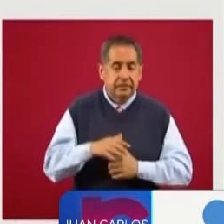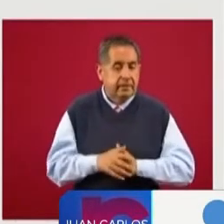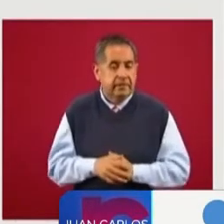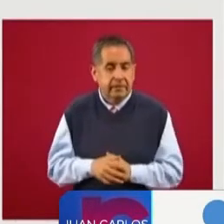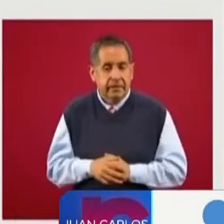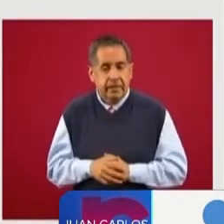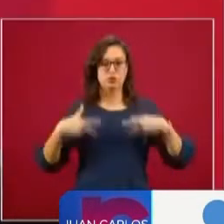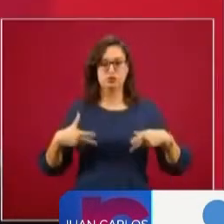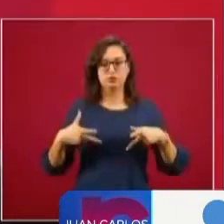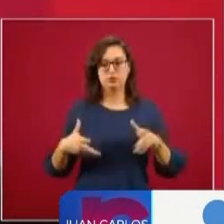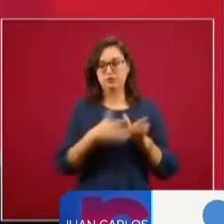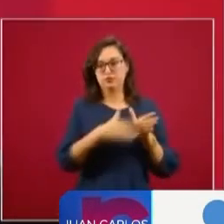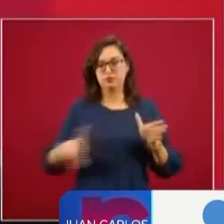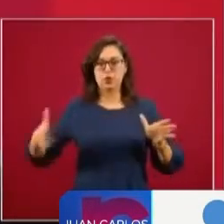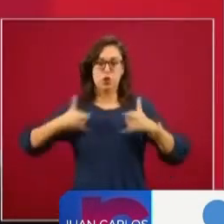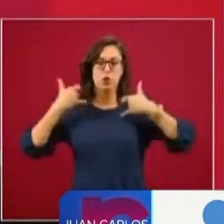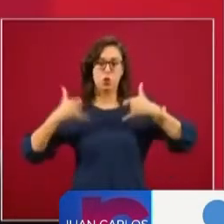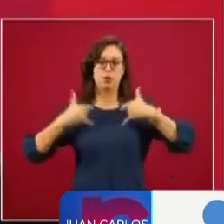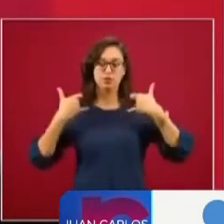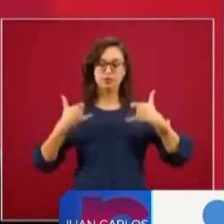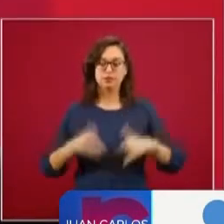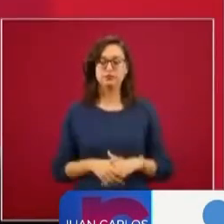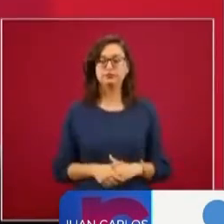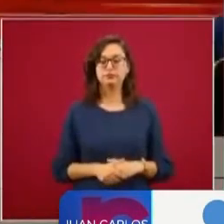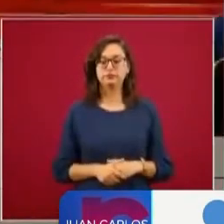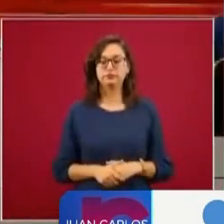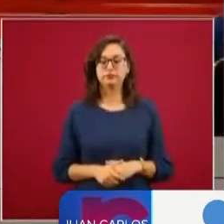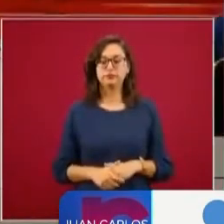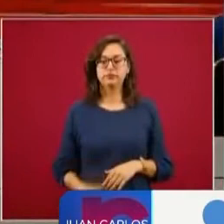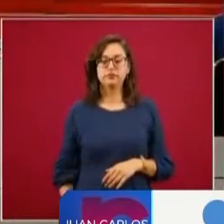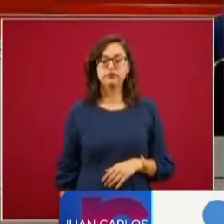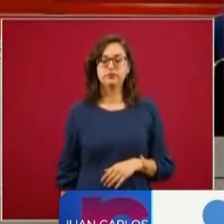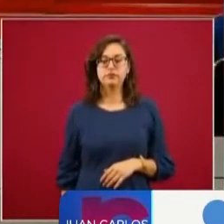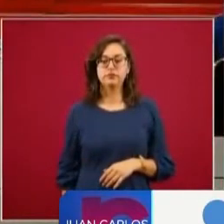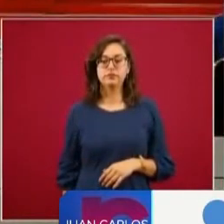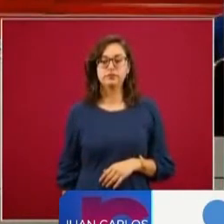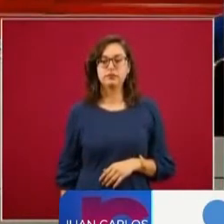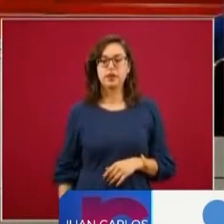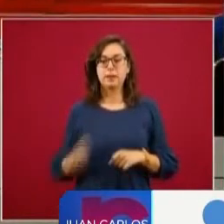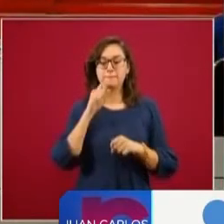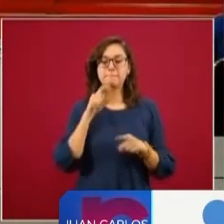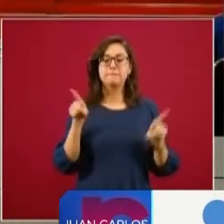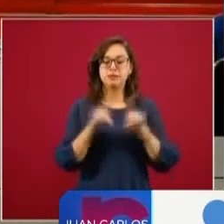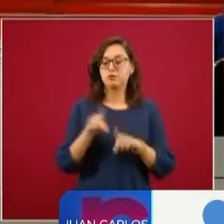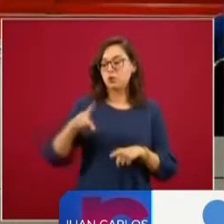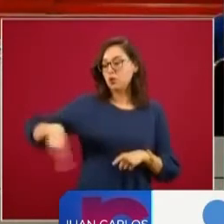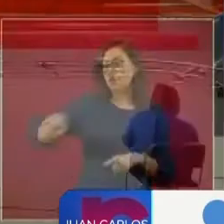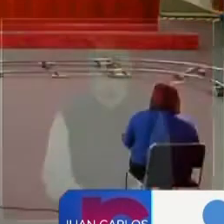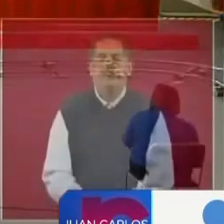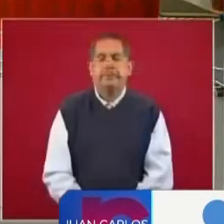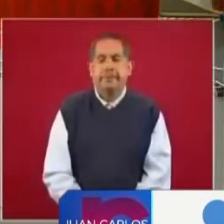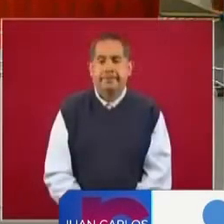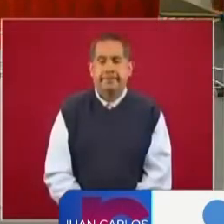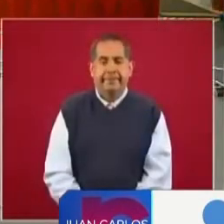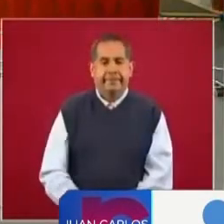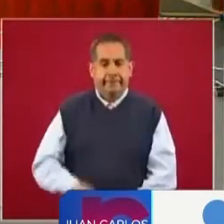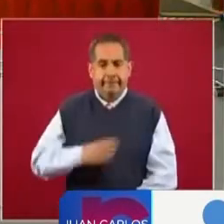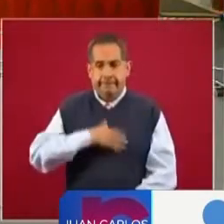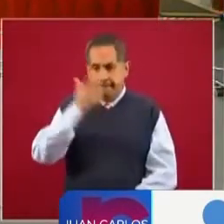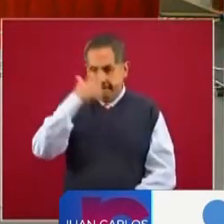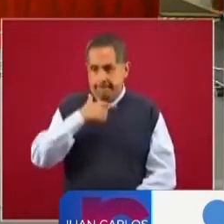los días. El sábado estarán en Cuetzalan para presentar la estrategia de